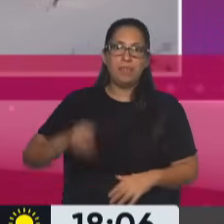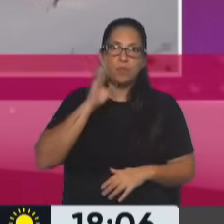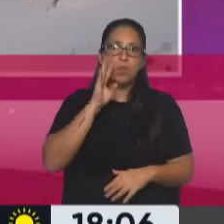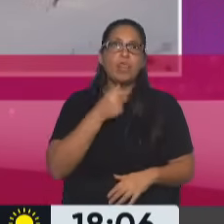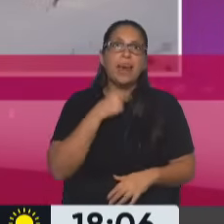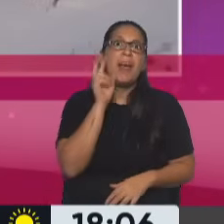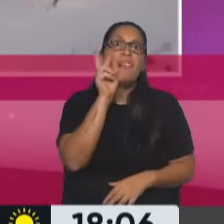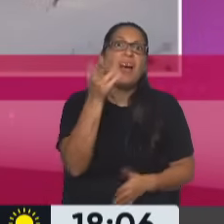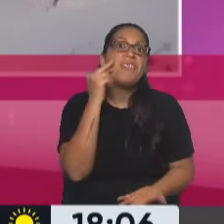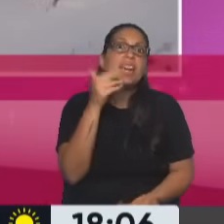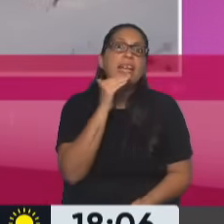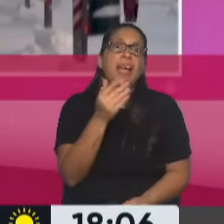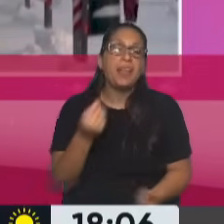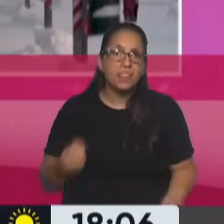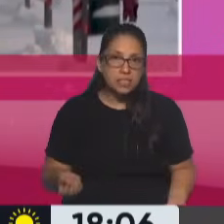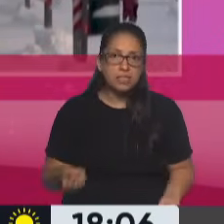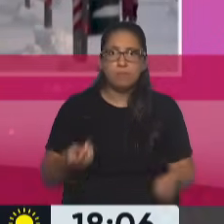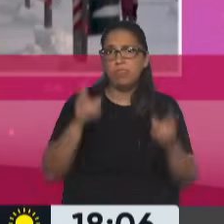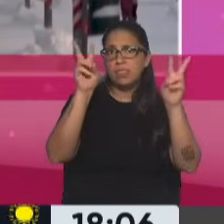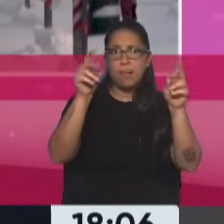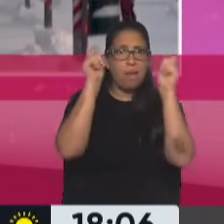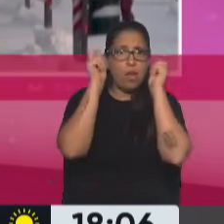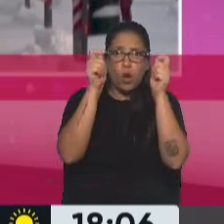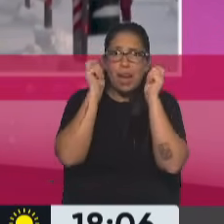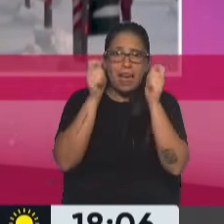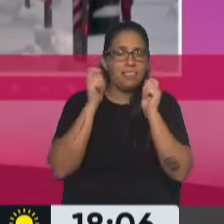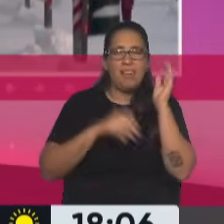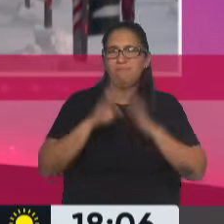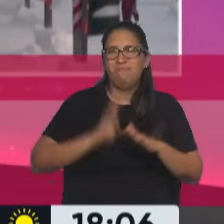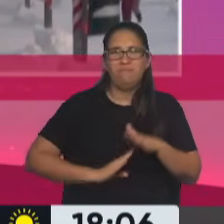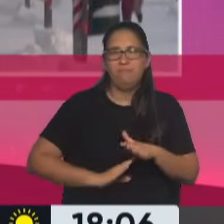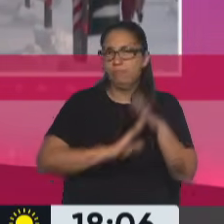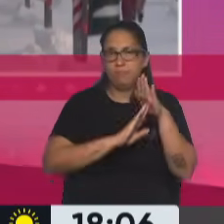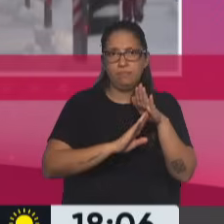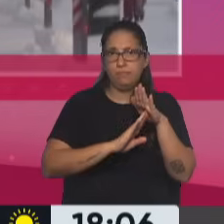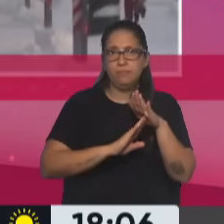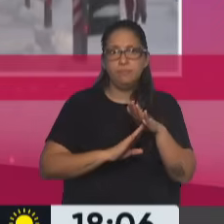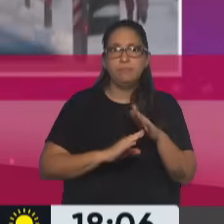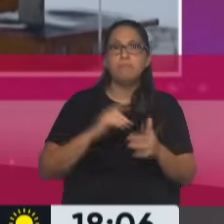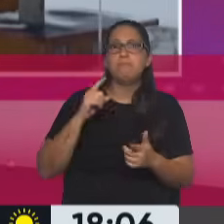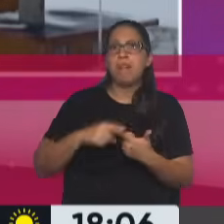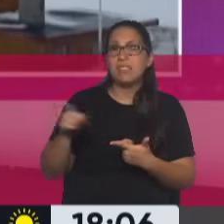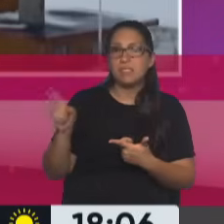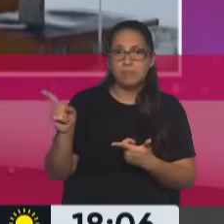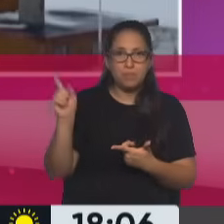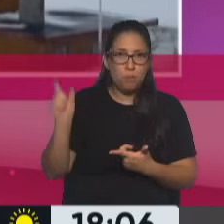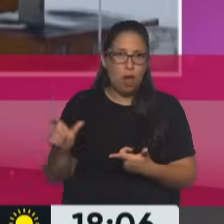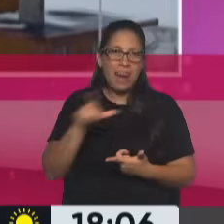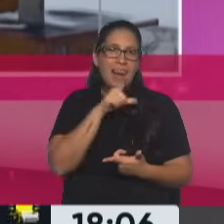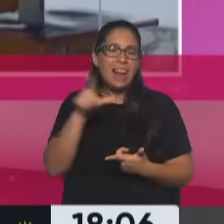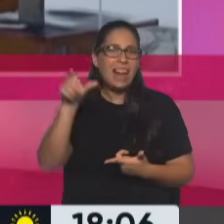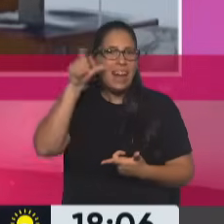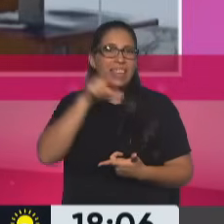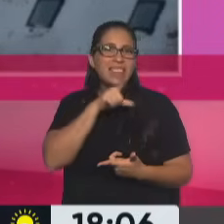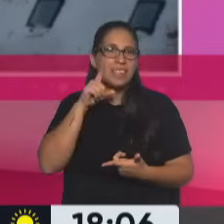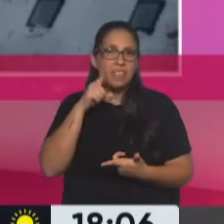escuchar, en medio, como decía recién Leticia, Groenlandia como un tema fundamental en Davos. Y esto que decía Leticia también, ¿no? Digo,